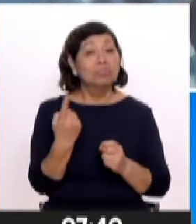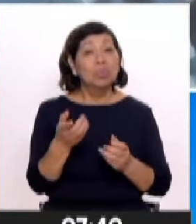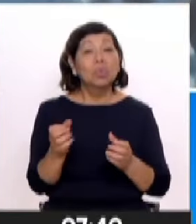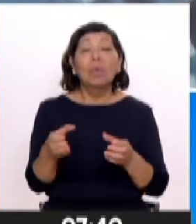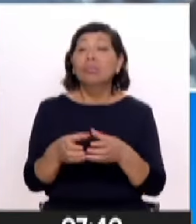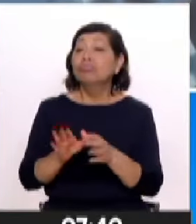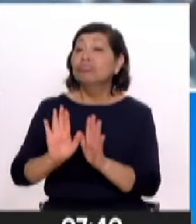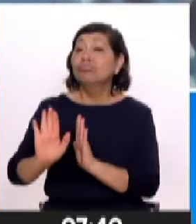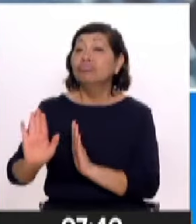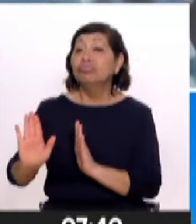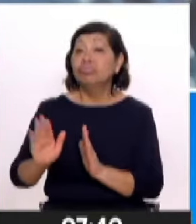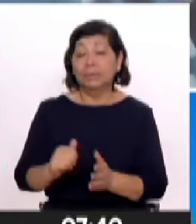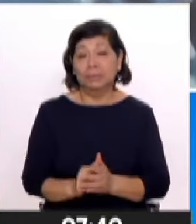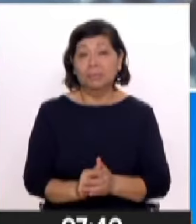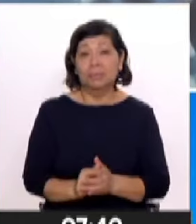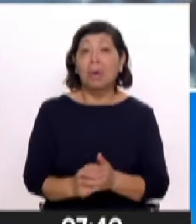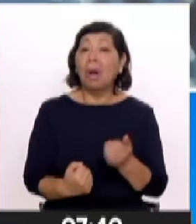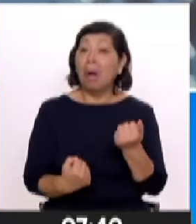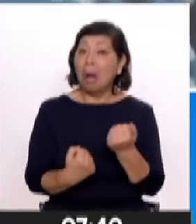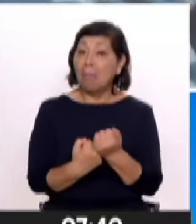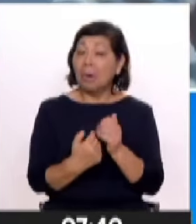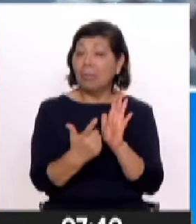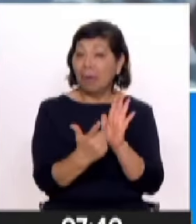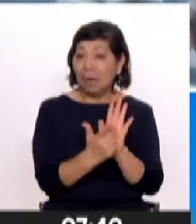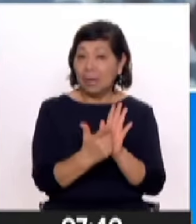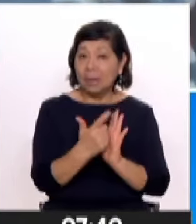la SUNEDU al dar el respaldo a la ley